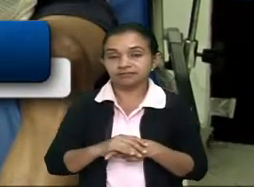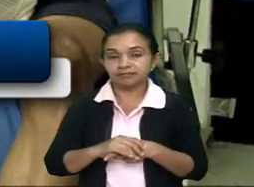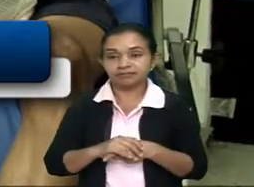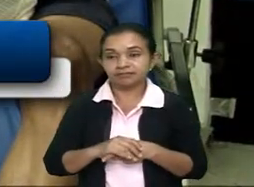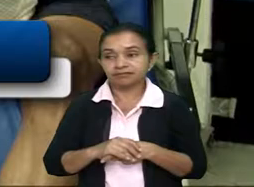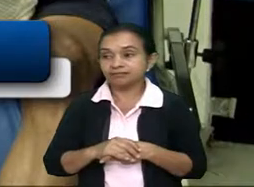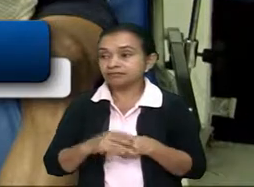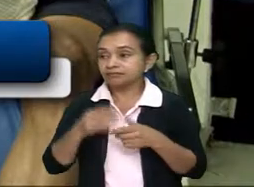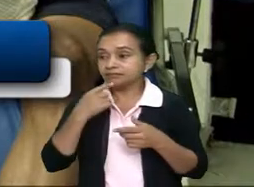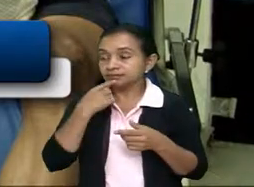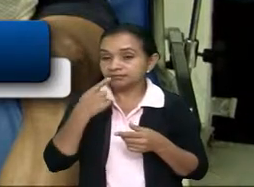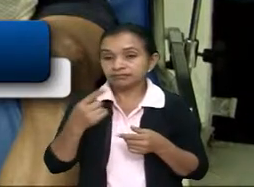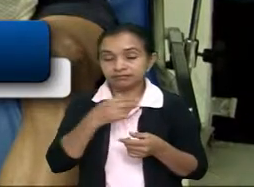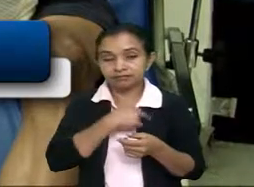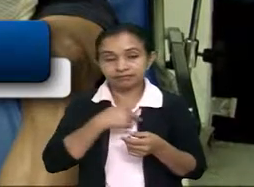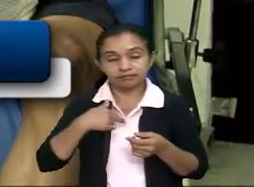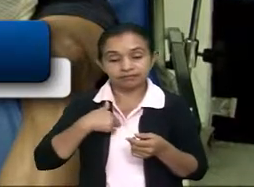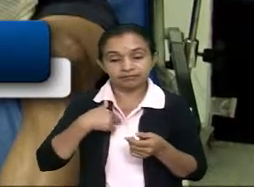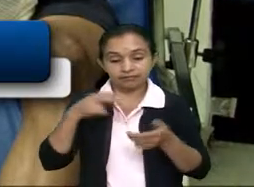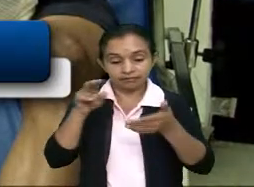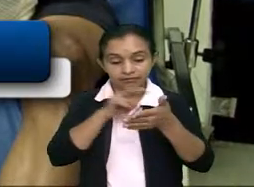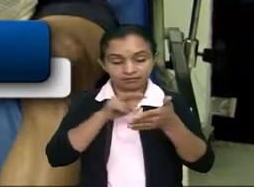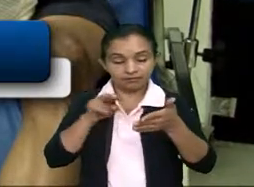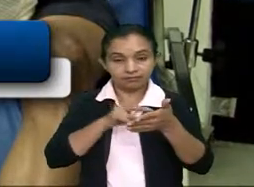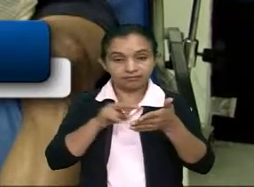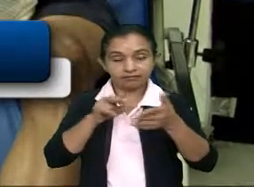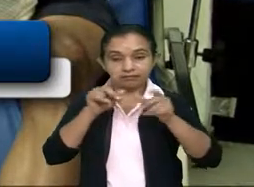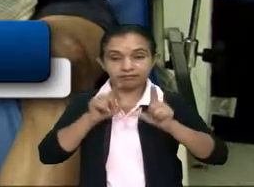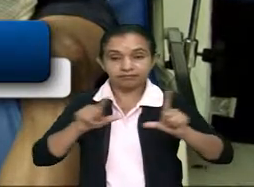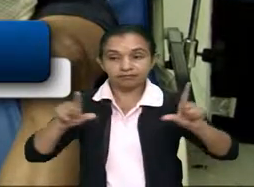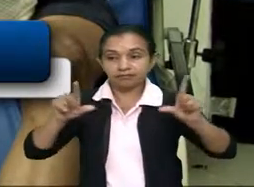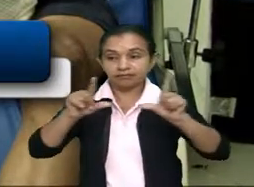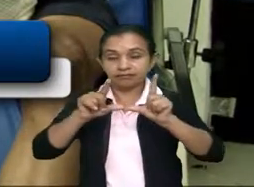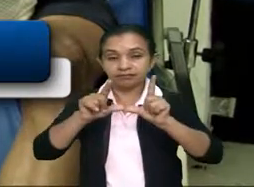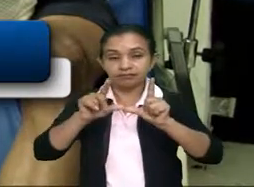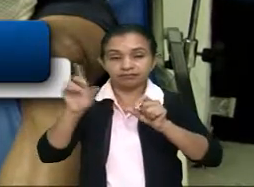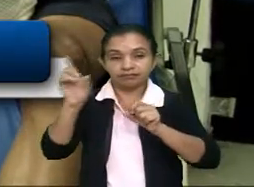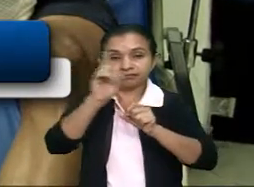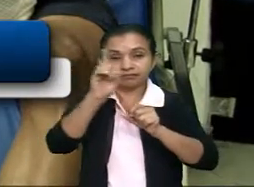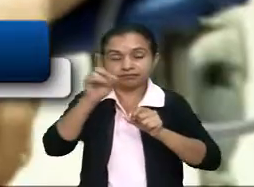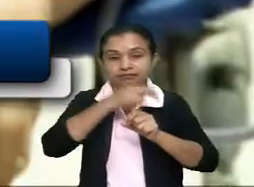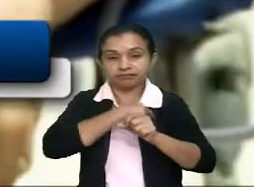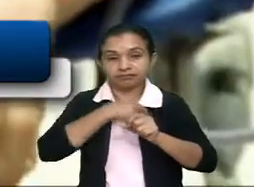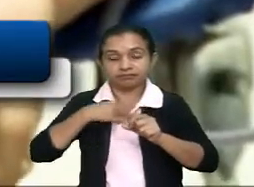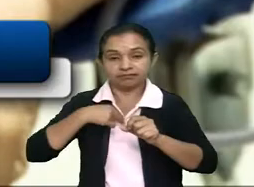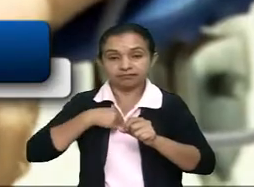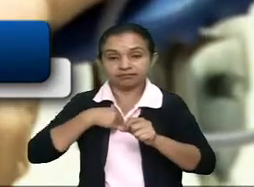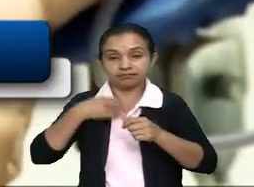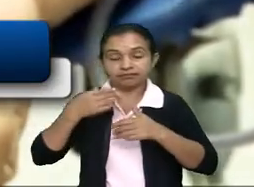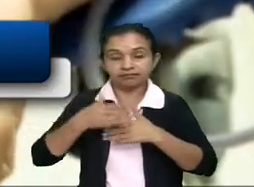les voy a apoyar a leer los lugares donde vamos a estar